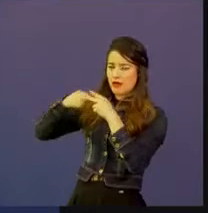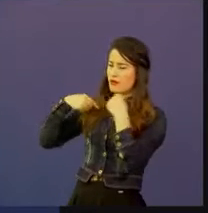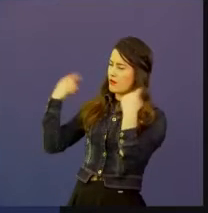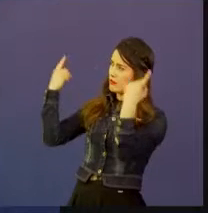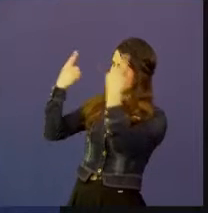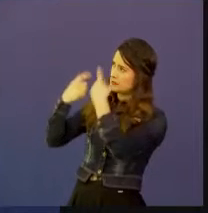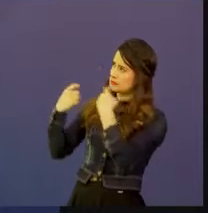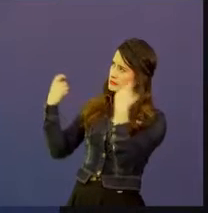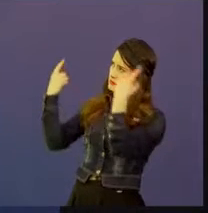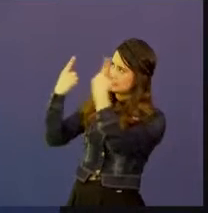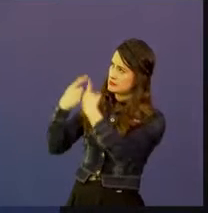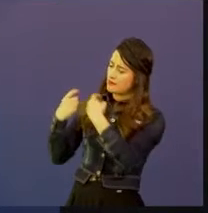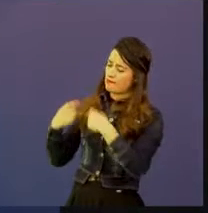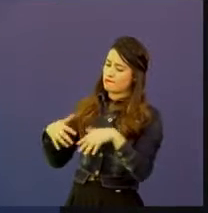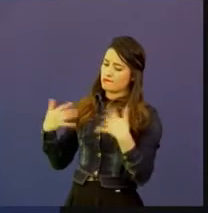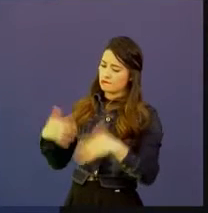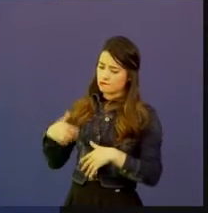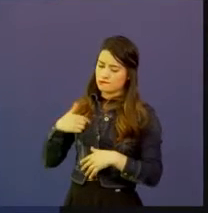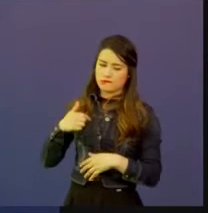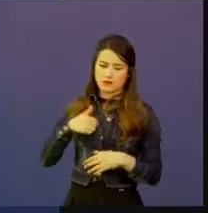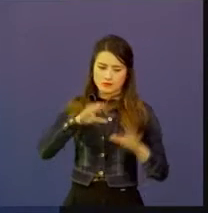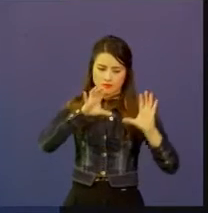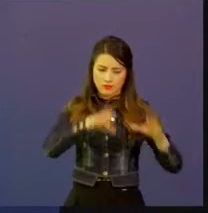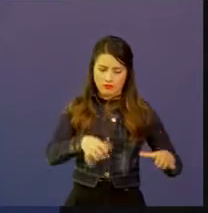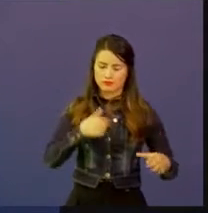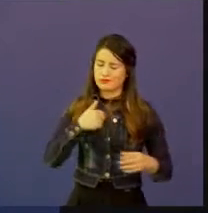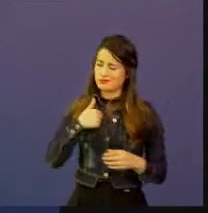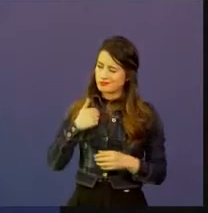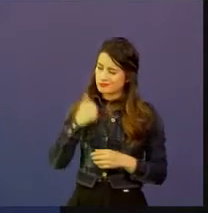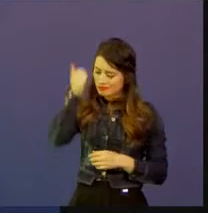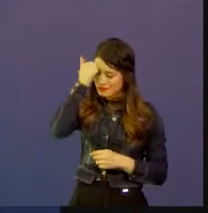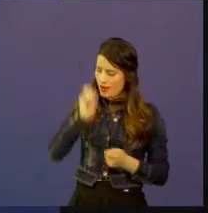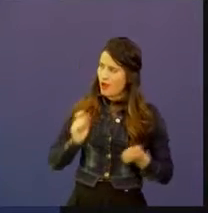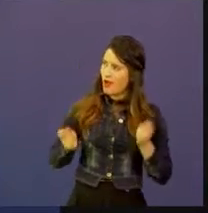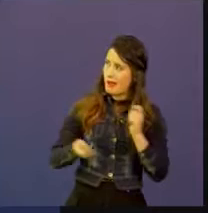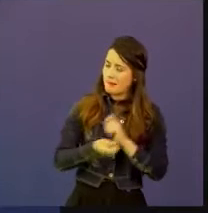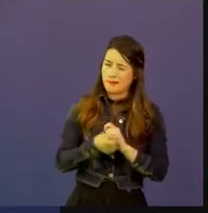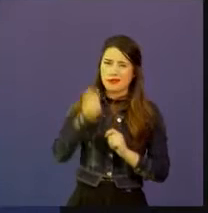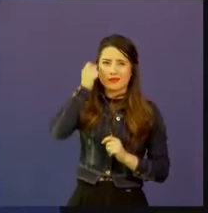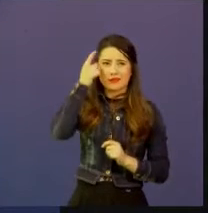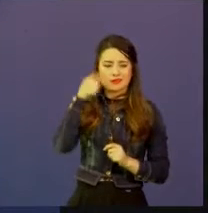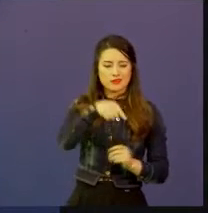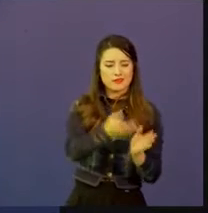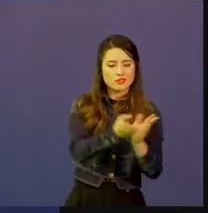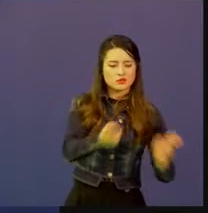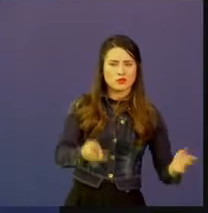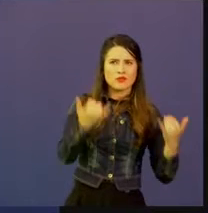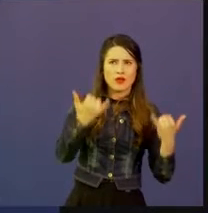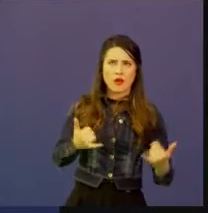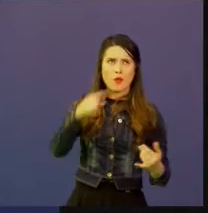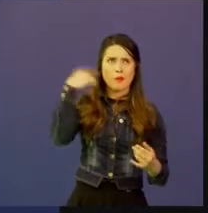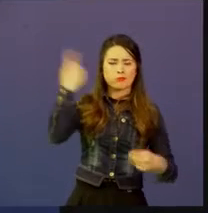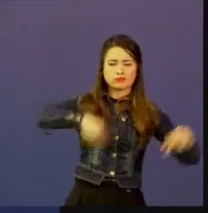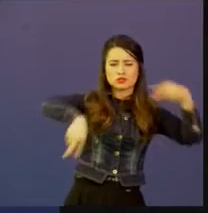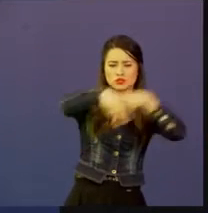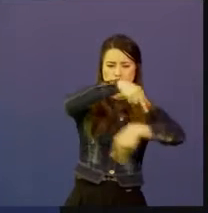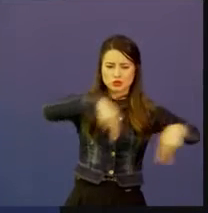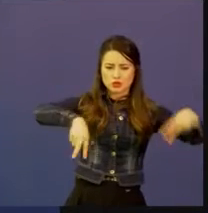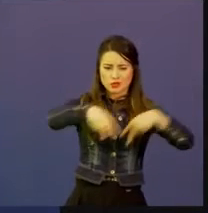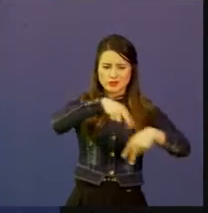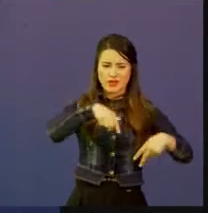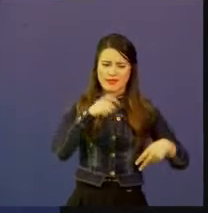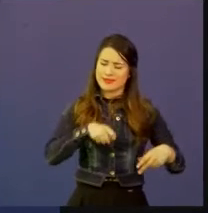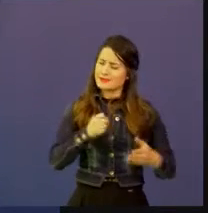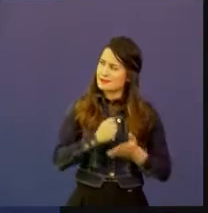en el aula? ¿Cuál es la sociedad o a qué se enfrentan los estudiantes actualmente en la sociedad de hoy? ¿Y cómo debemos prepararlos para esta sociedad?